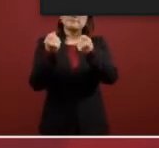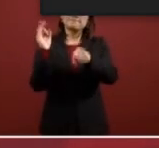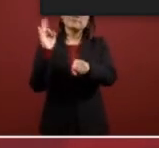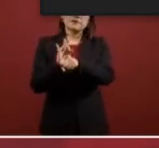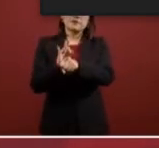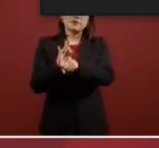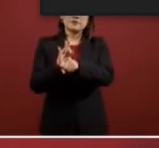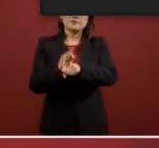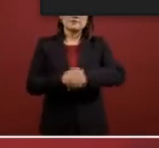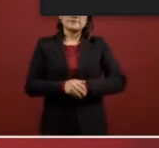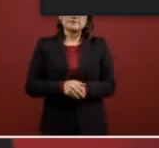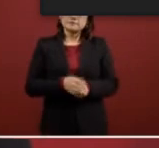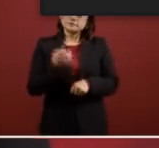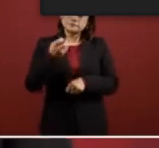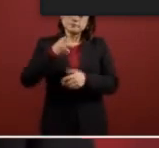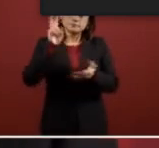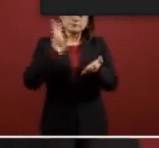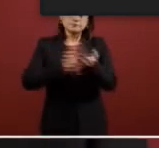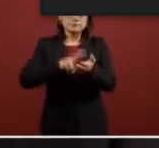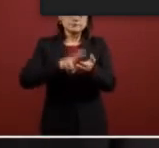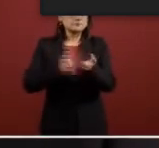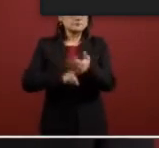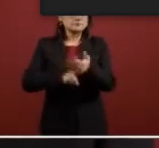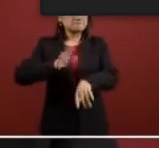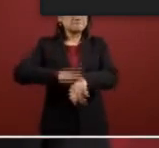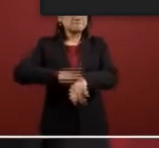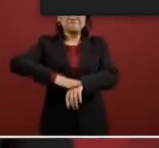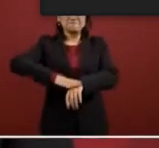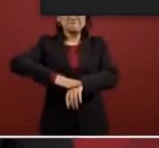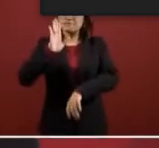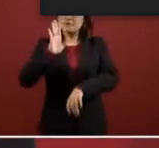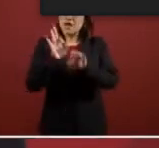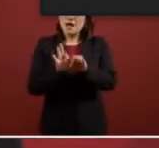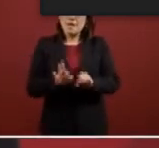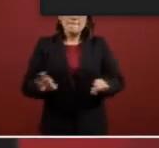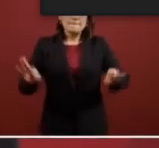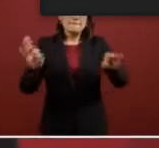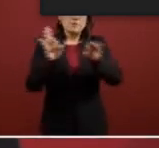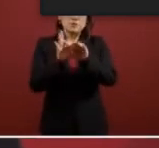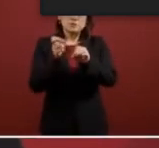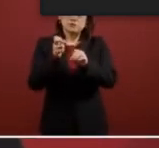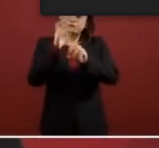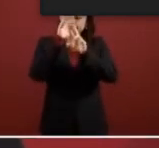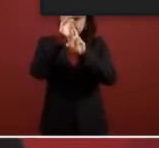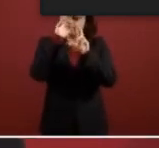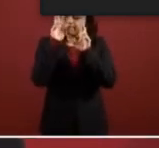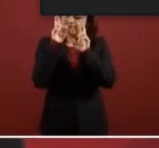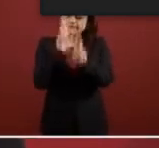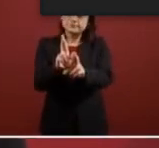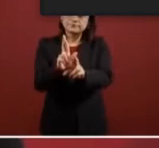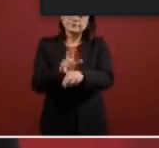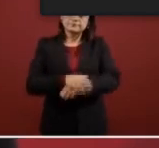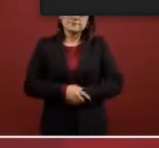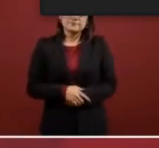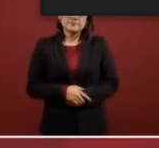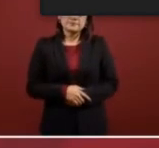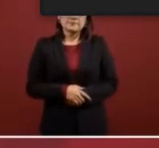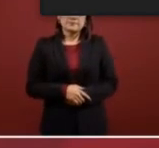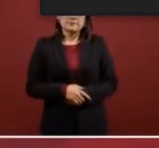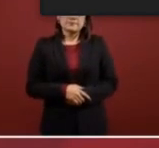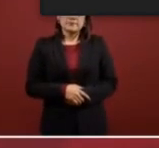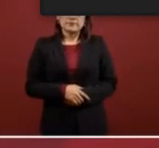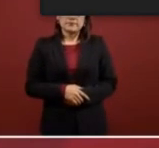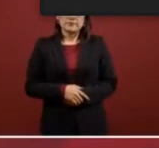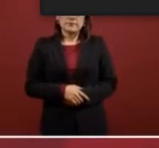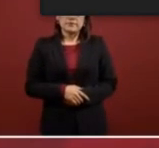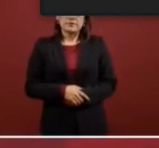es lo más valioso, lo más importante. Es lo sagrado. Aquí, eso, el que aquí está no otro